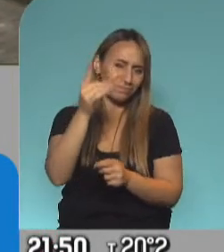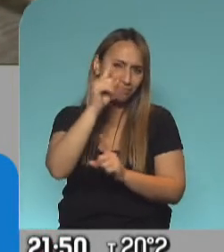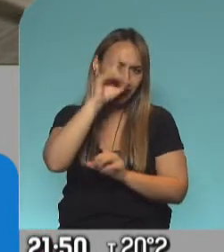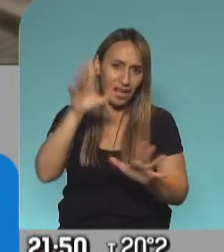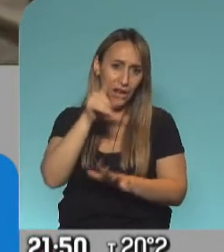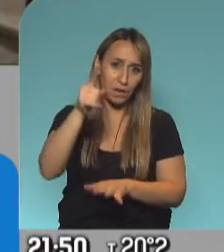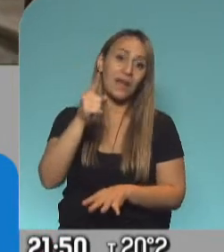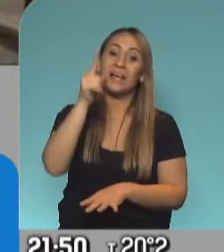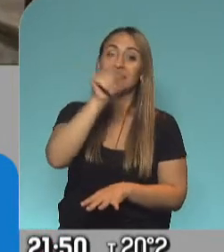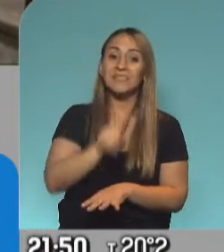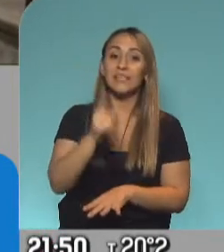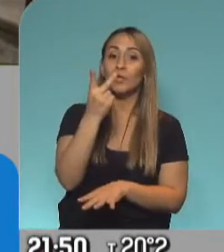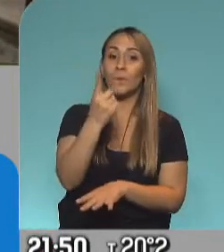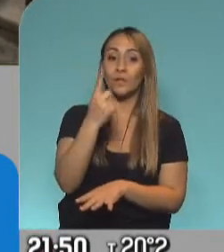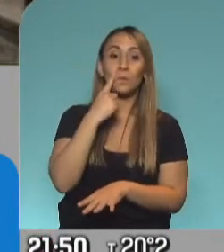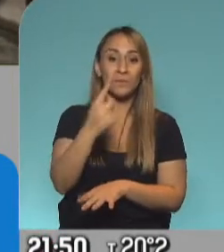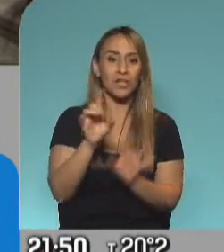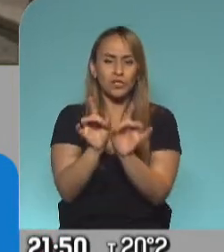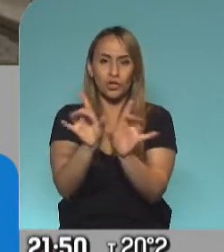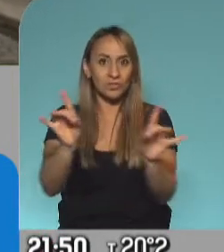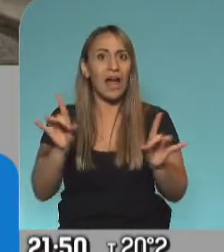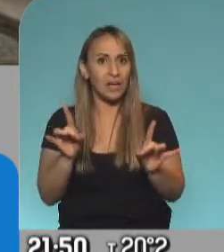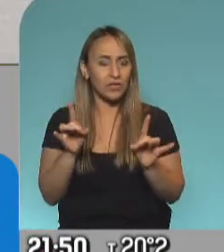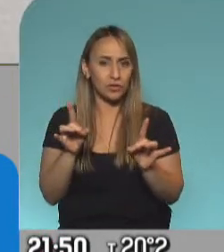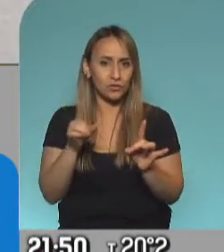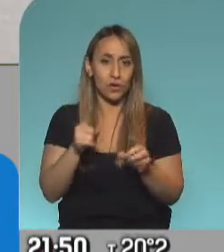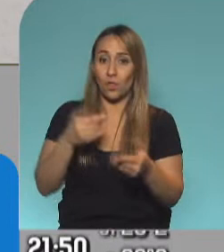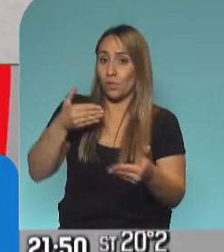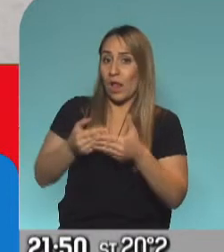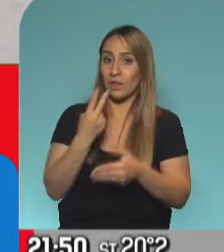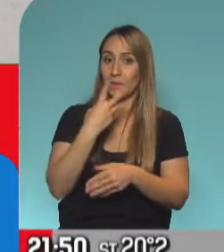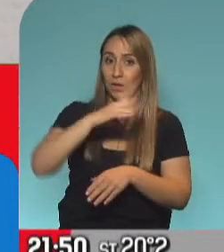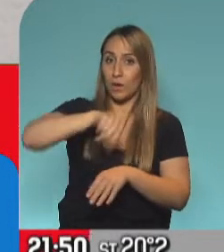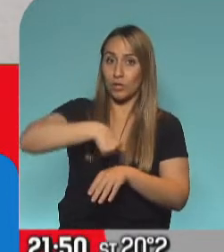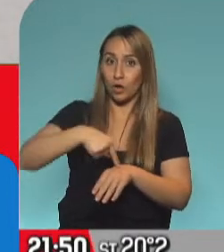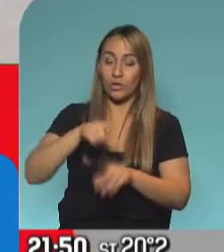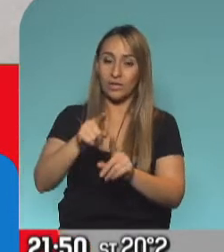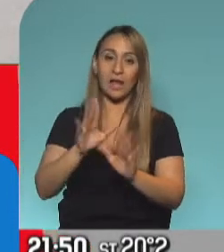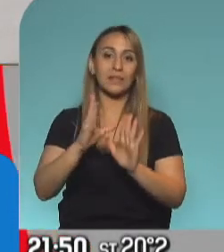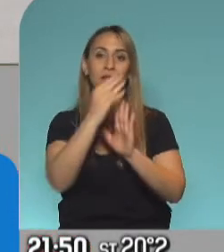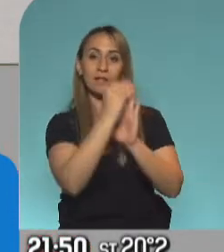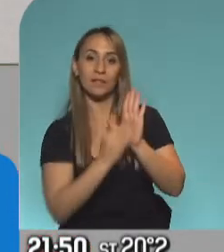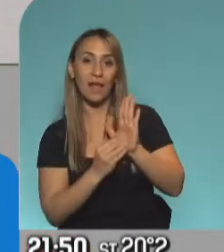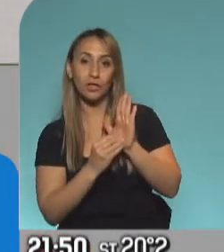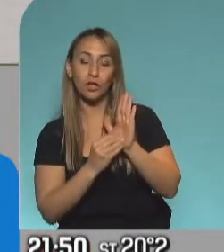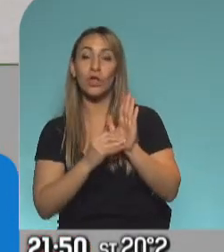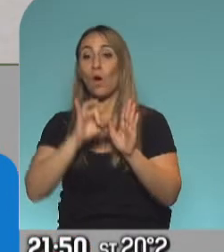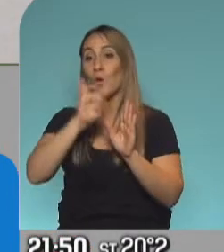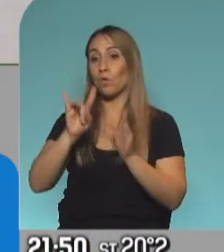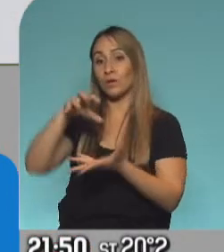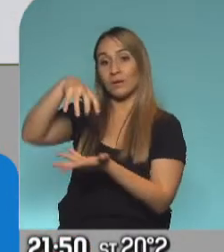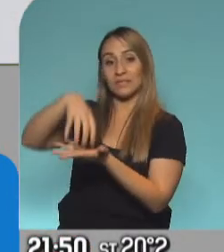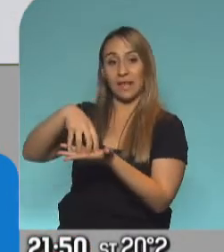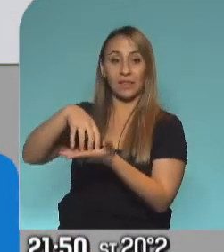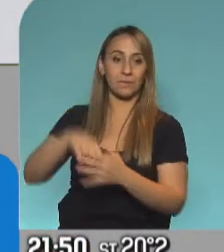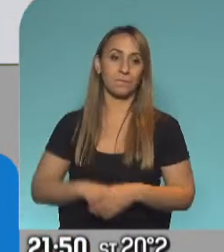los 121.000 contagios en las últimas 24 horas, según la base de datos de la Universidad Johns